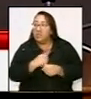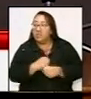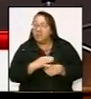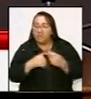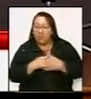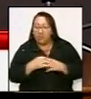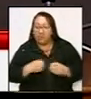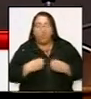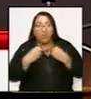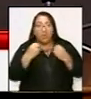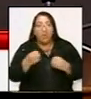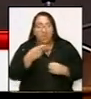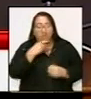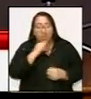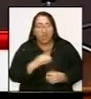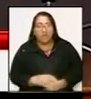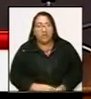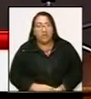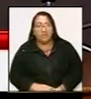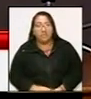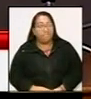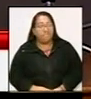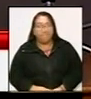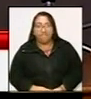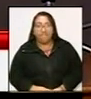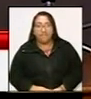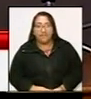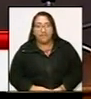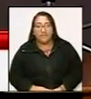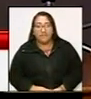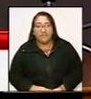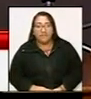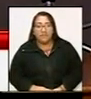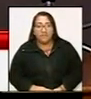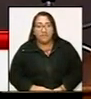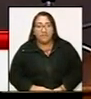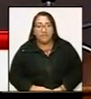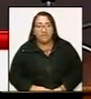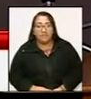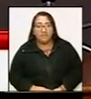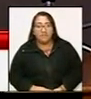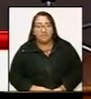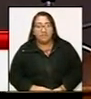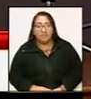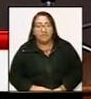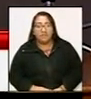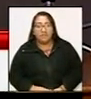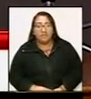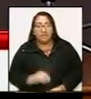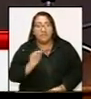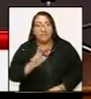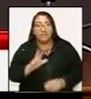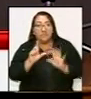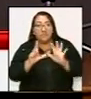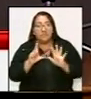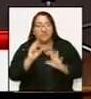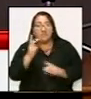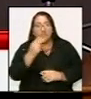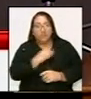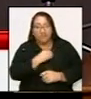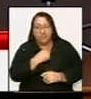mayores oportunidades para mujeres. No, señores. Por ejemplo, de 37